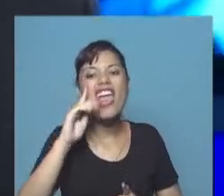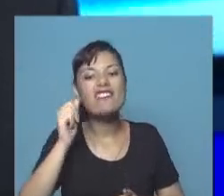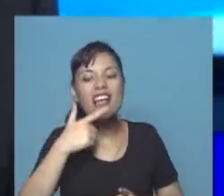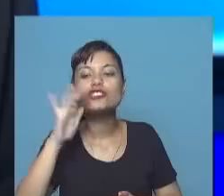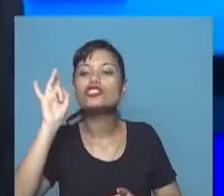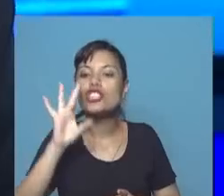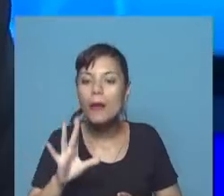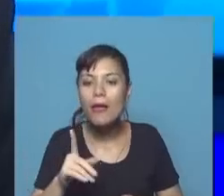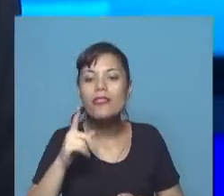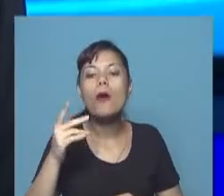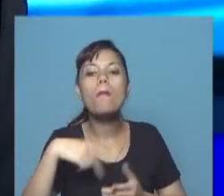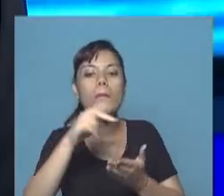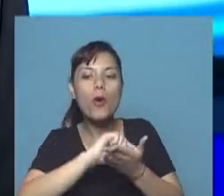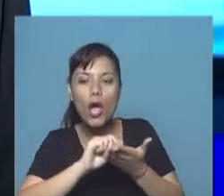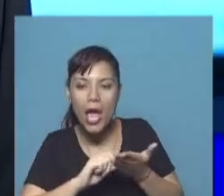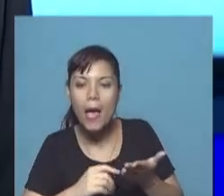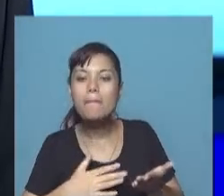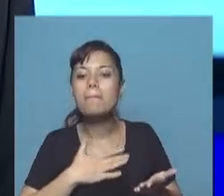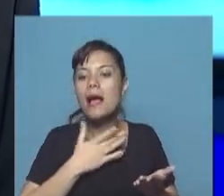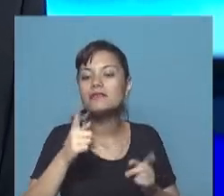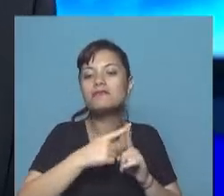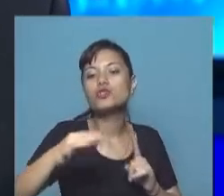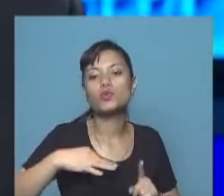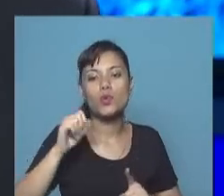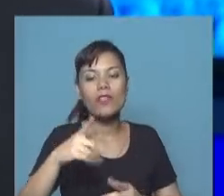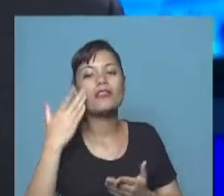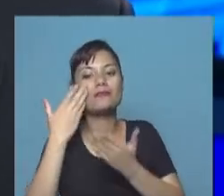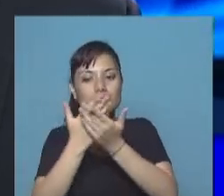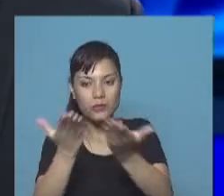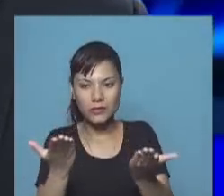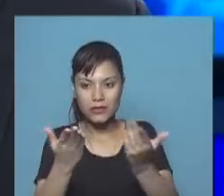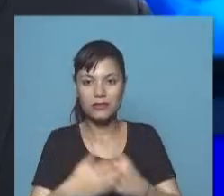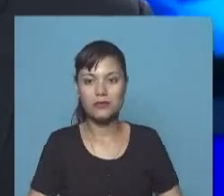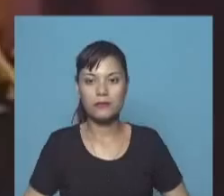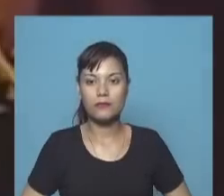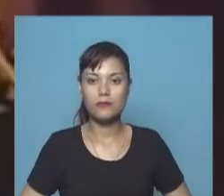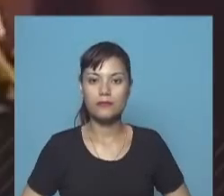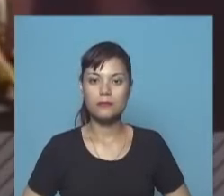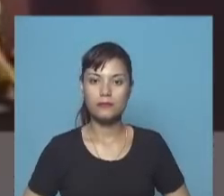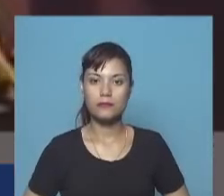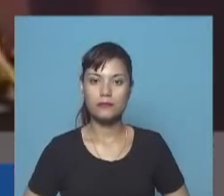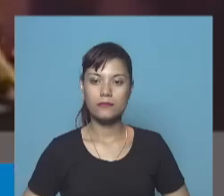solo hebras, poemas escritos a lo largo de su vida. Esta es la presentación.